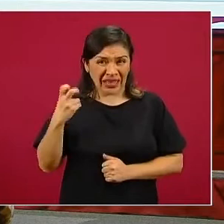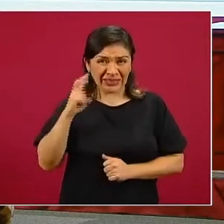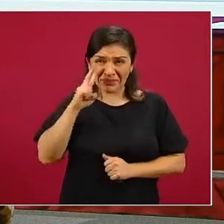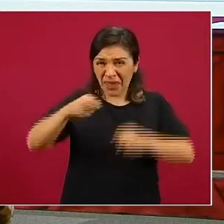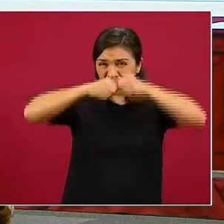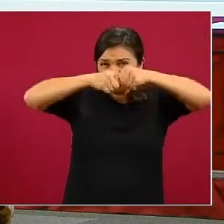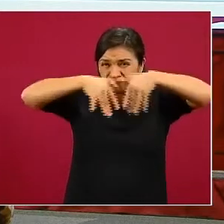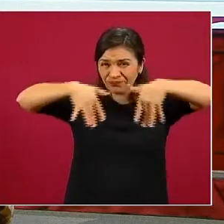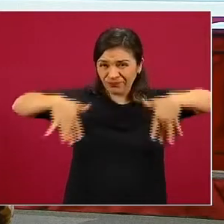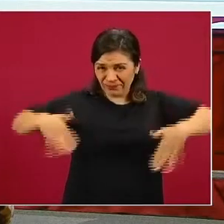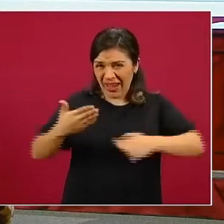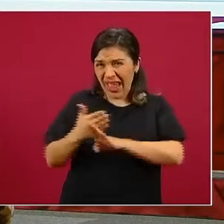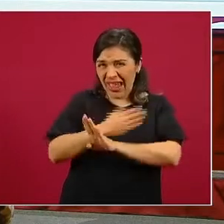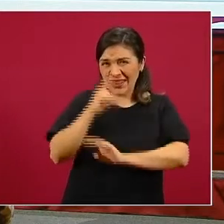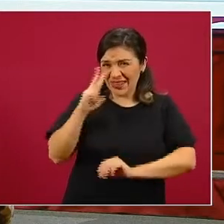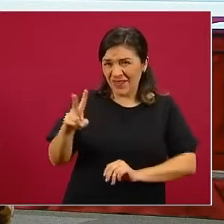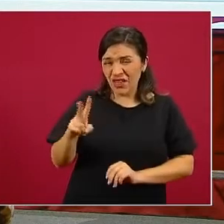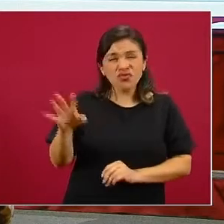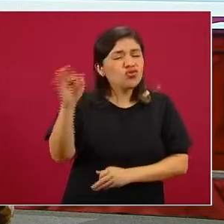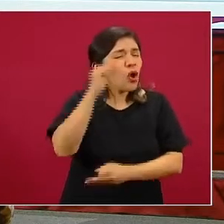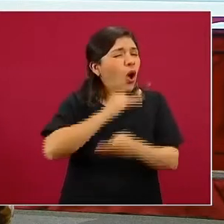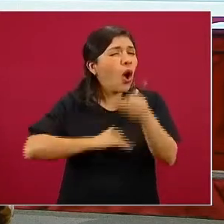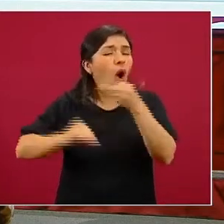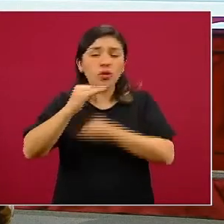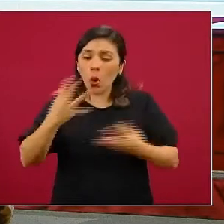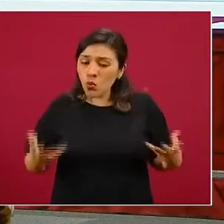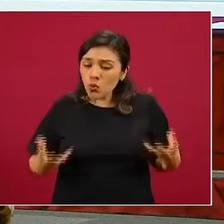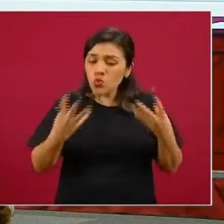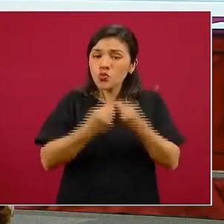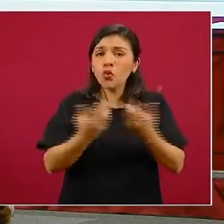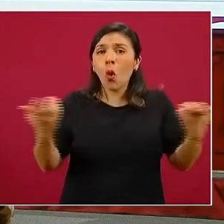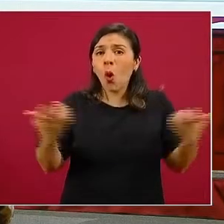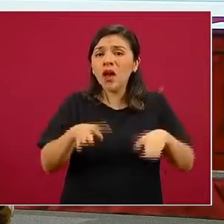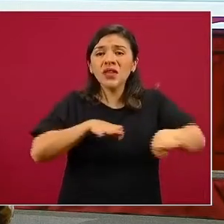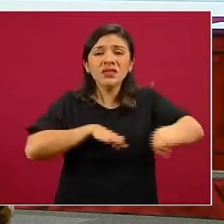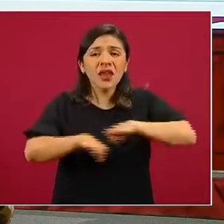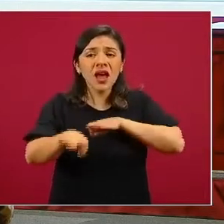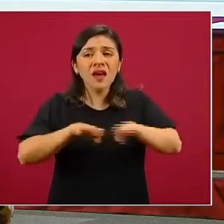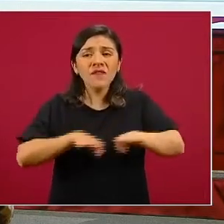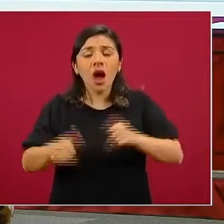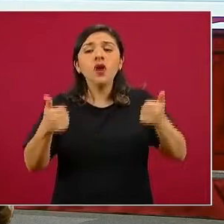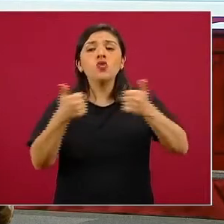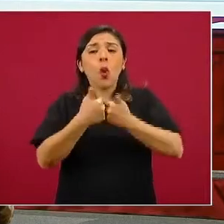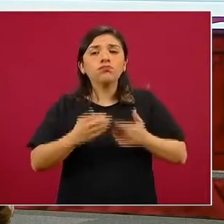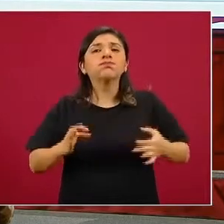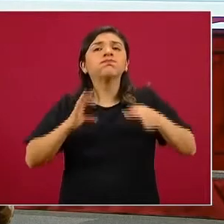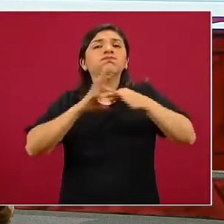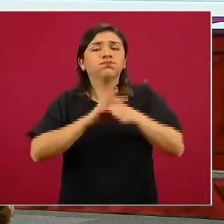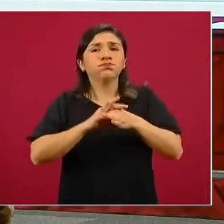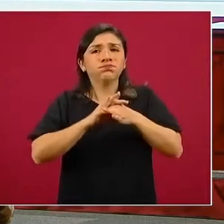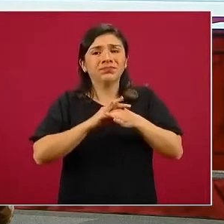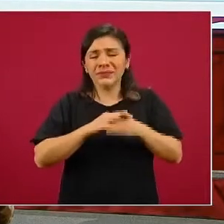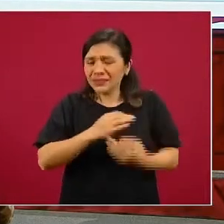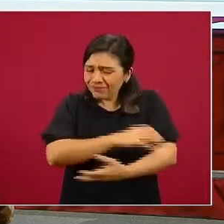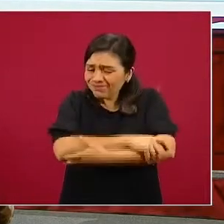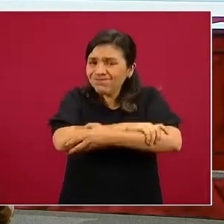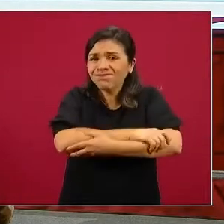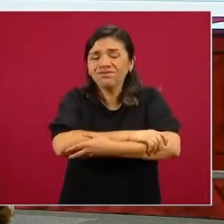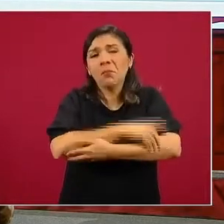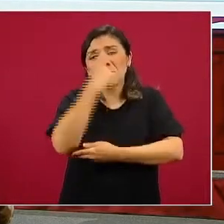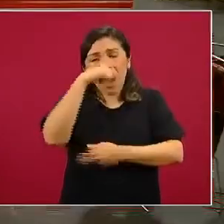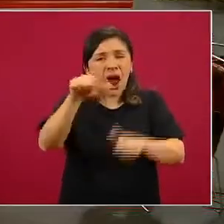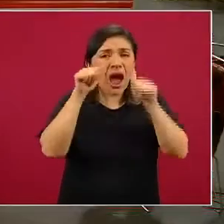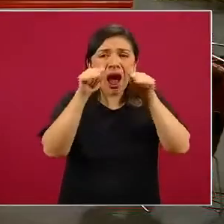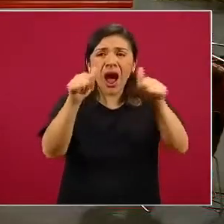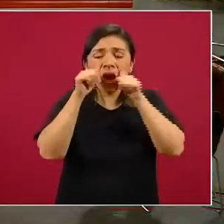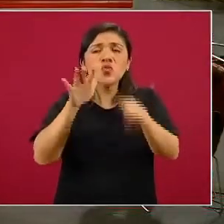que acaban de ver, todos en conjunto trabajamos de la mano, hombro a hombro, para atender las